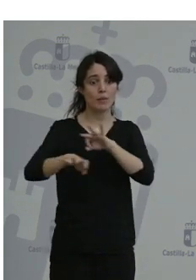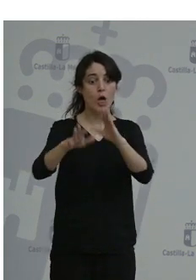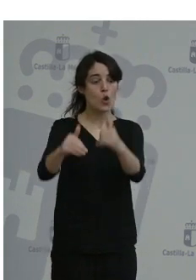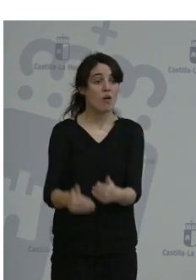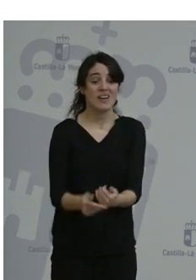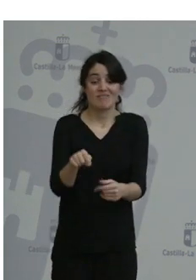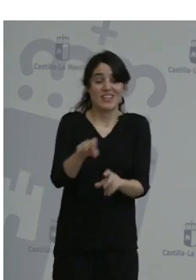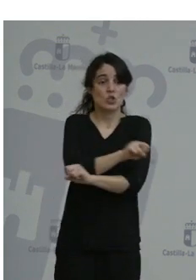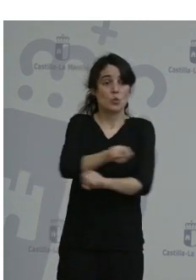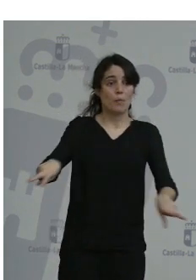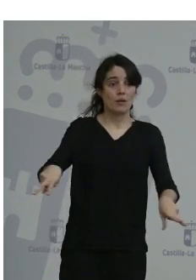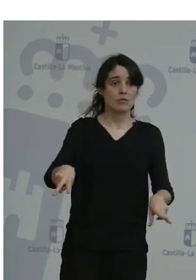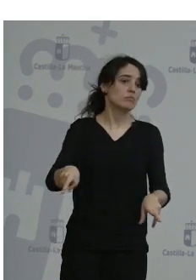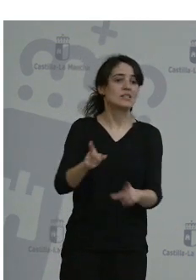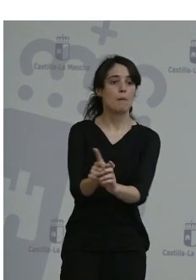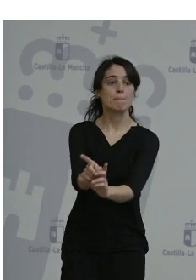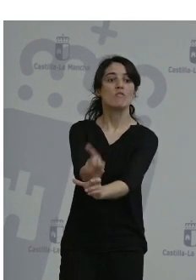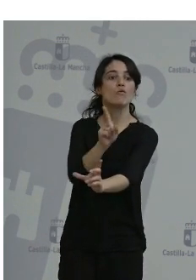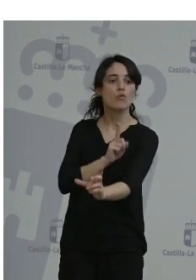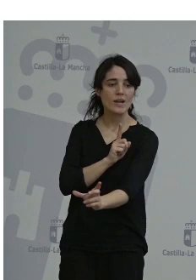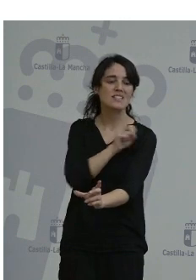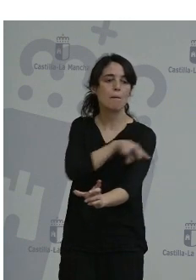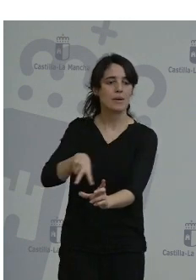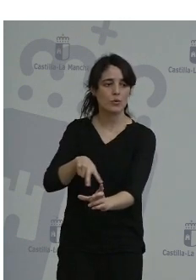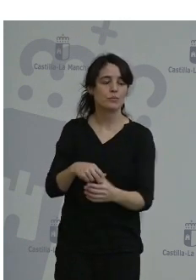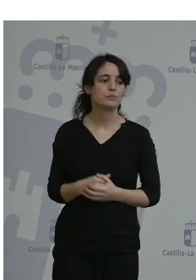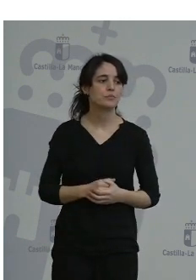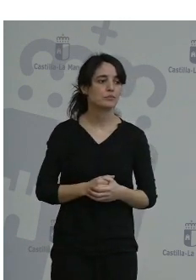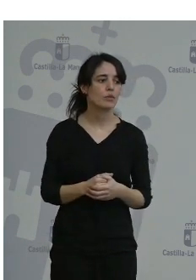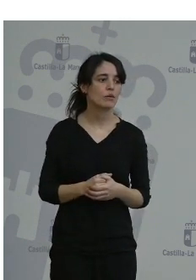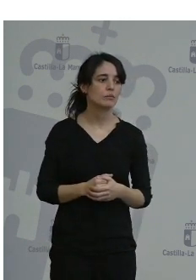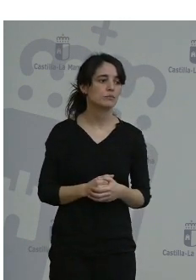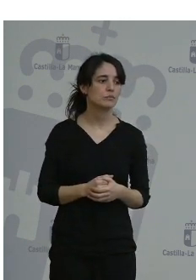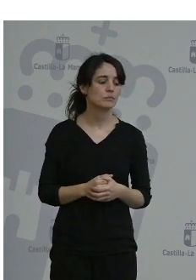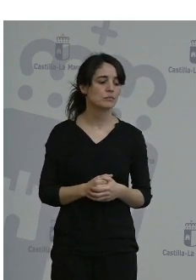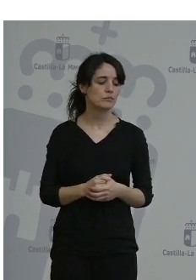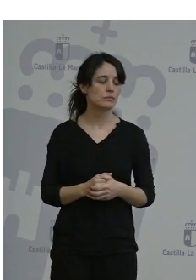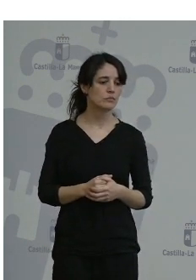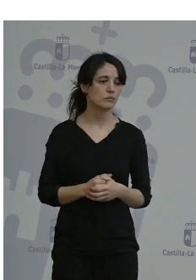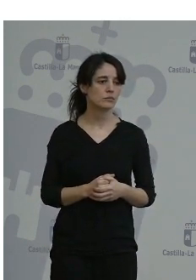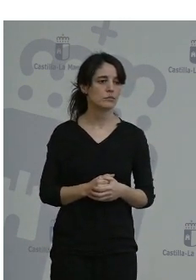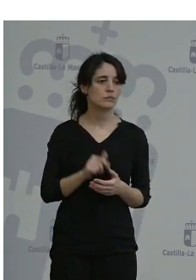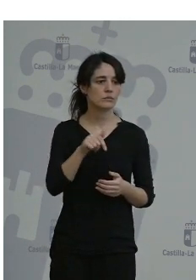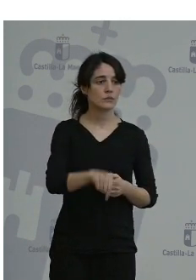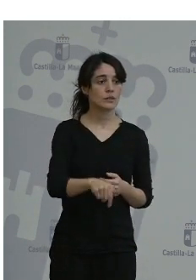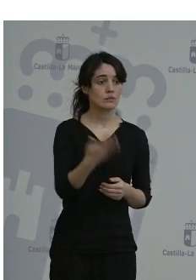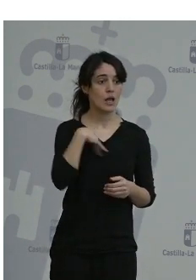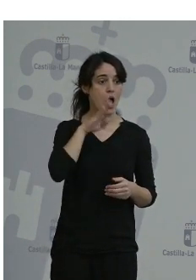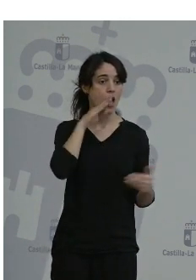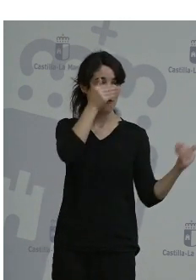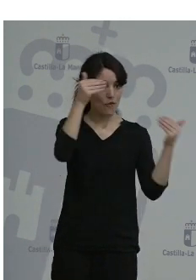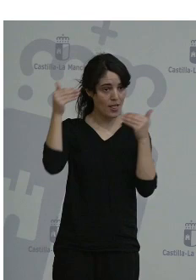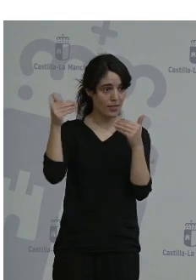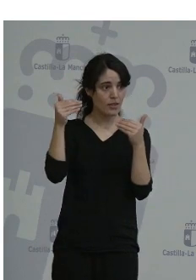quedarse fuera de ese margen. Pues en esa felicitación que digo, extiendo a todos,